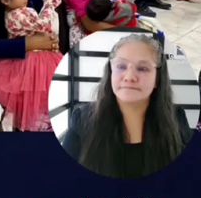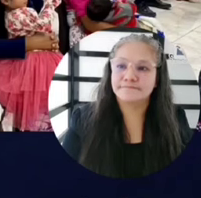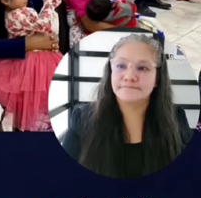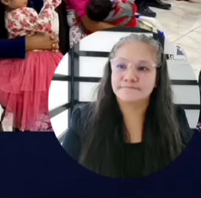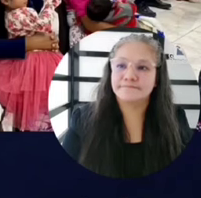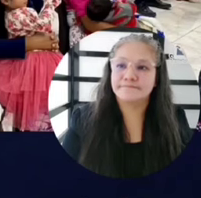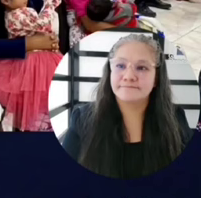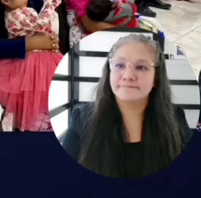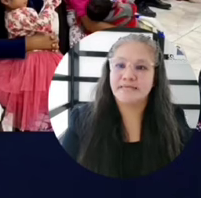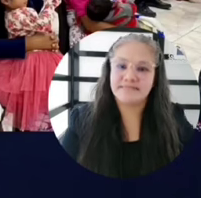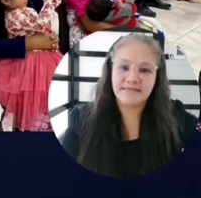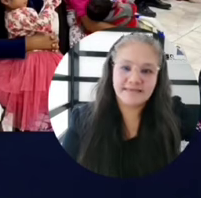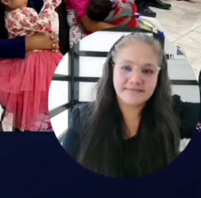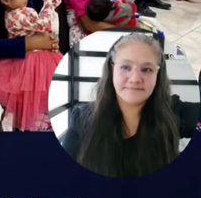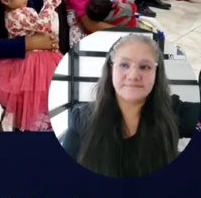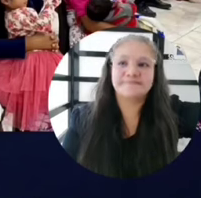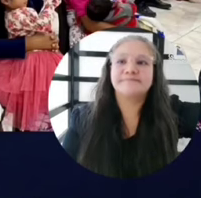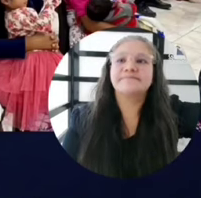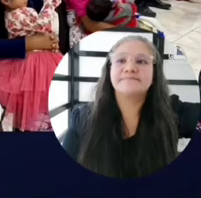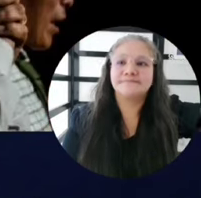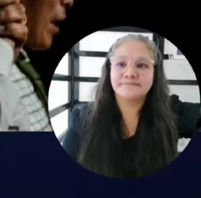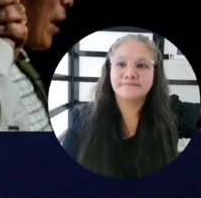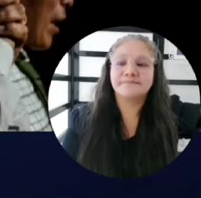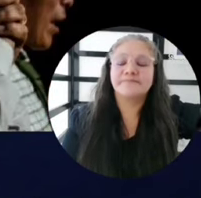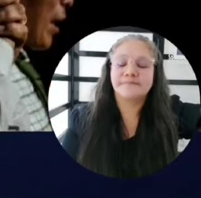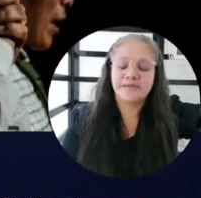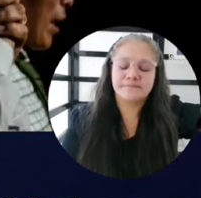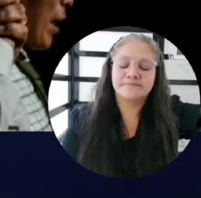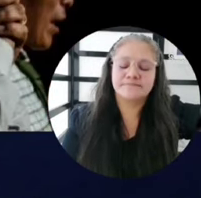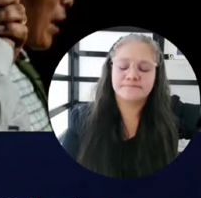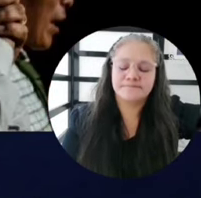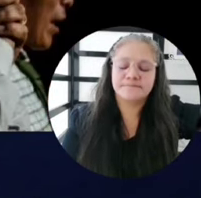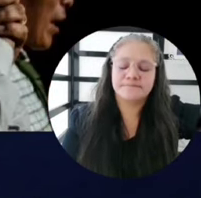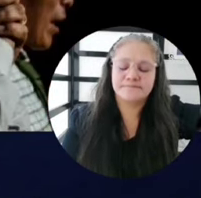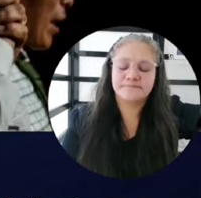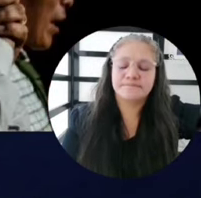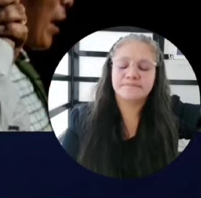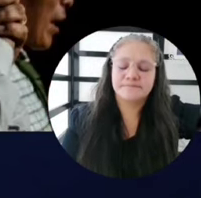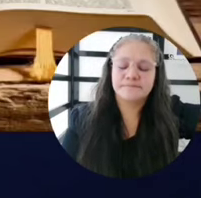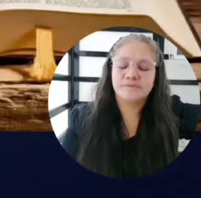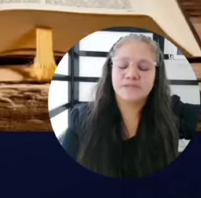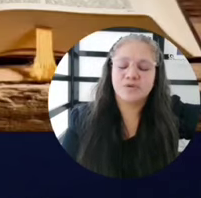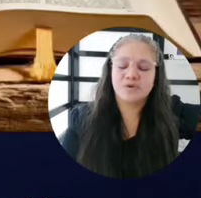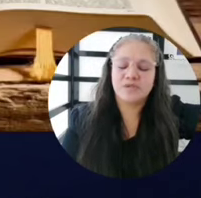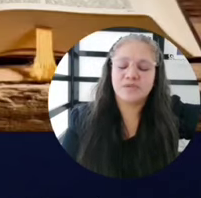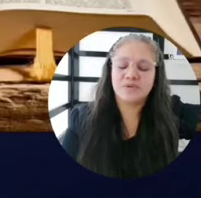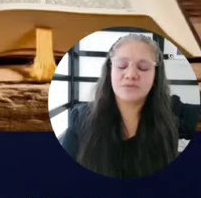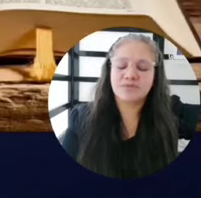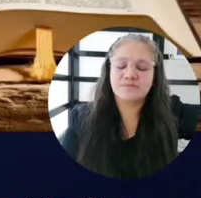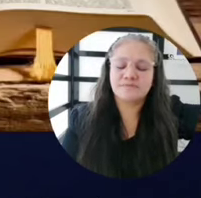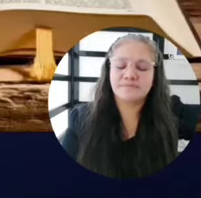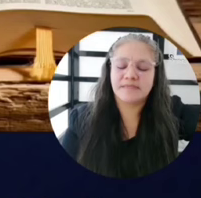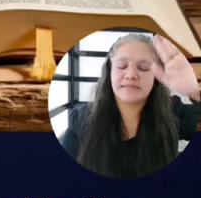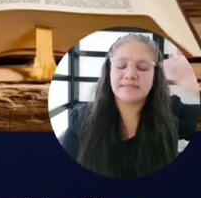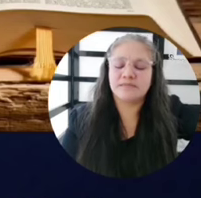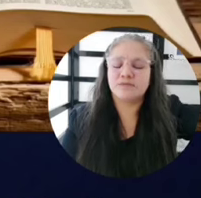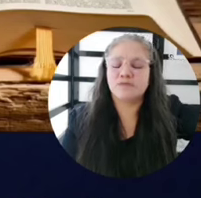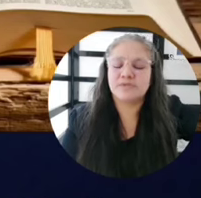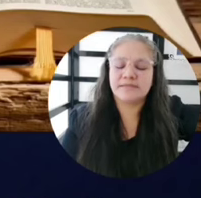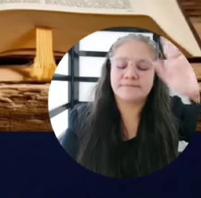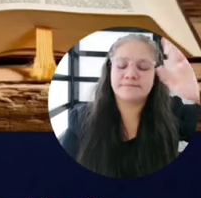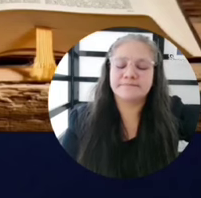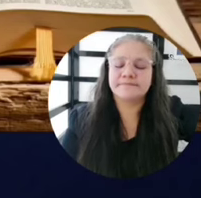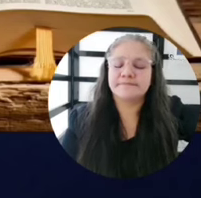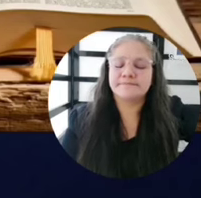palabra indiferentemente. Deja de leerla o se convierte a Dios de todo corazón. Esta palabra tiene vida, tiene poder,